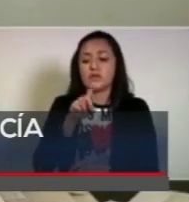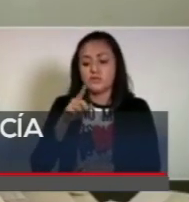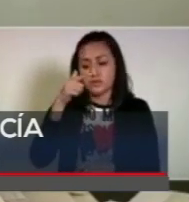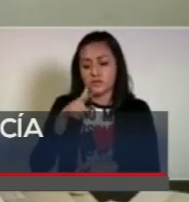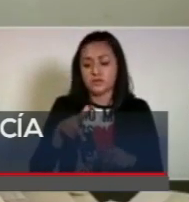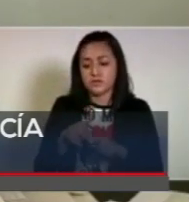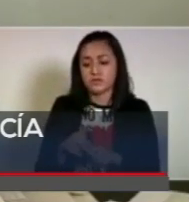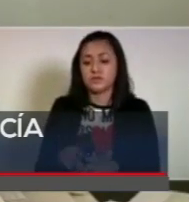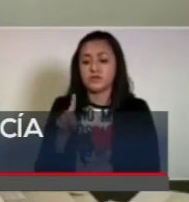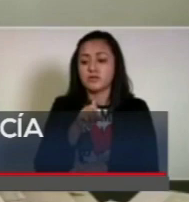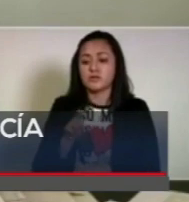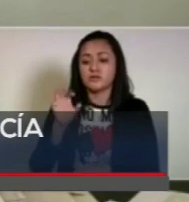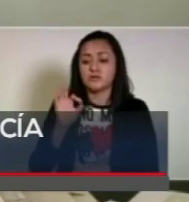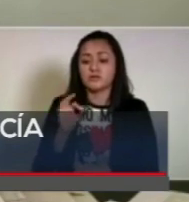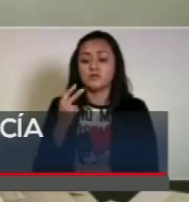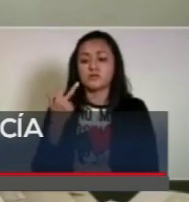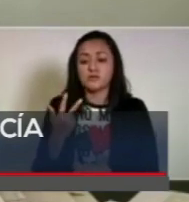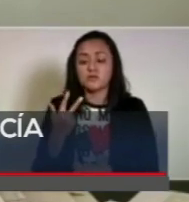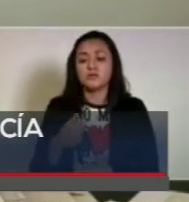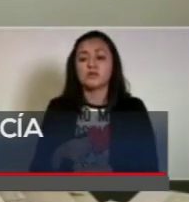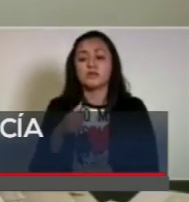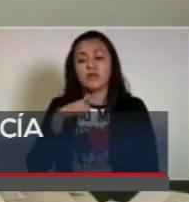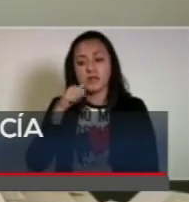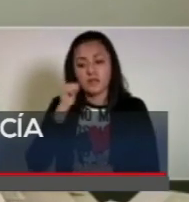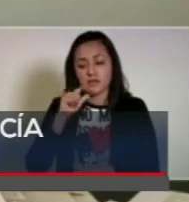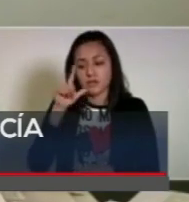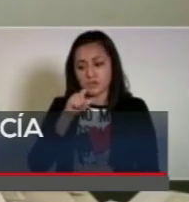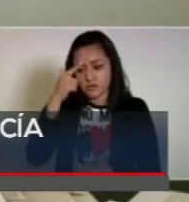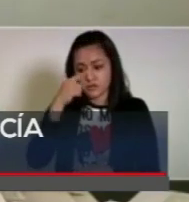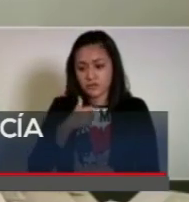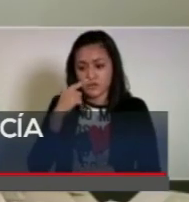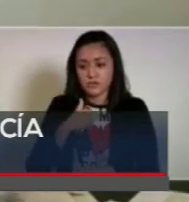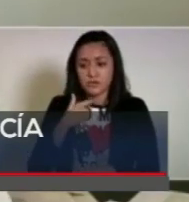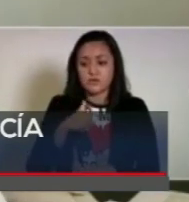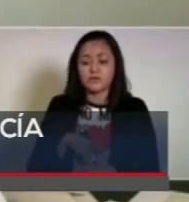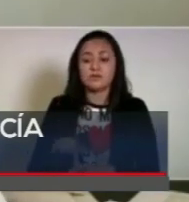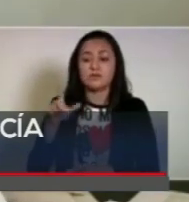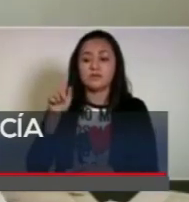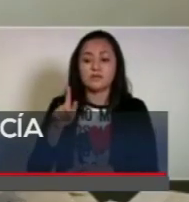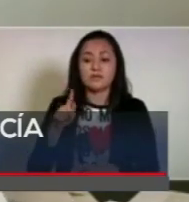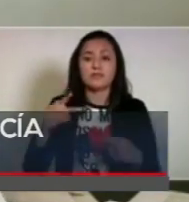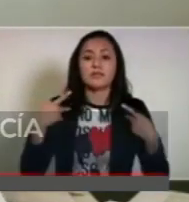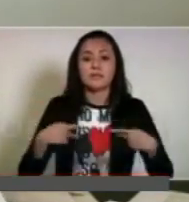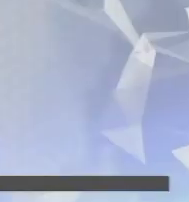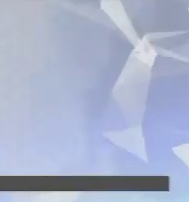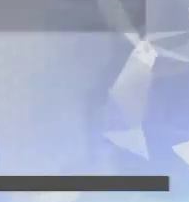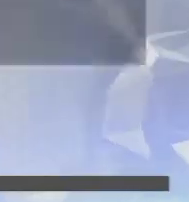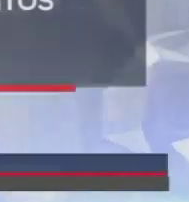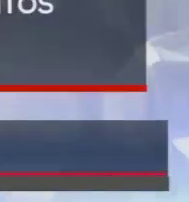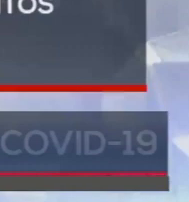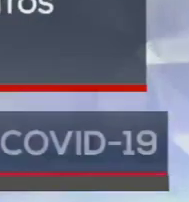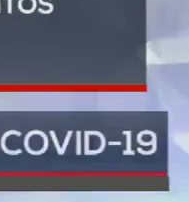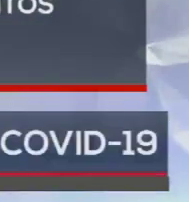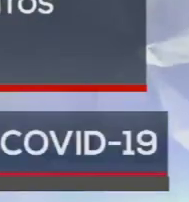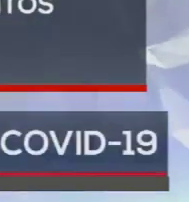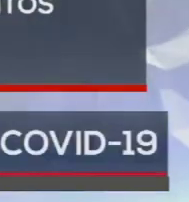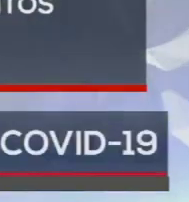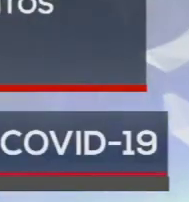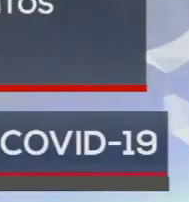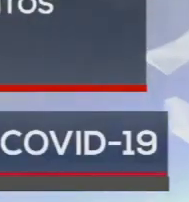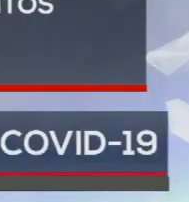corte del domingo, 148; y a corte de ayer por la noche, 70. Actualmente